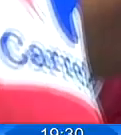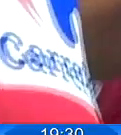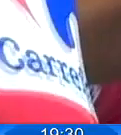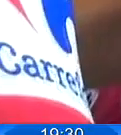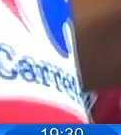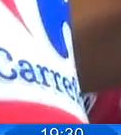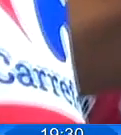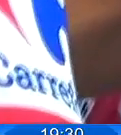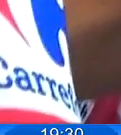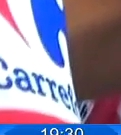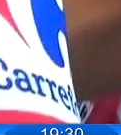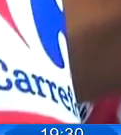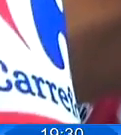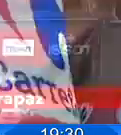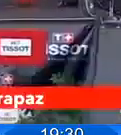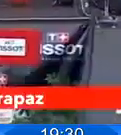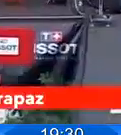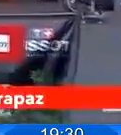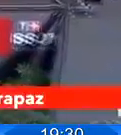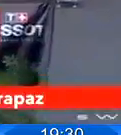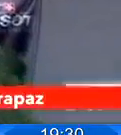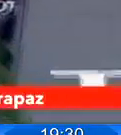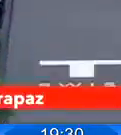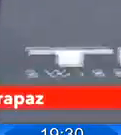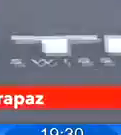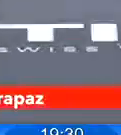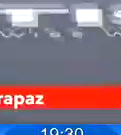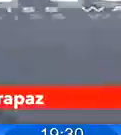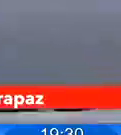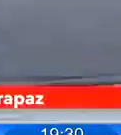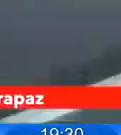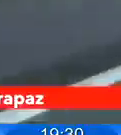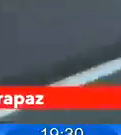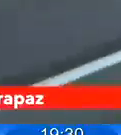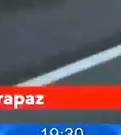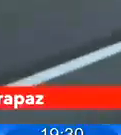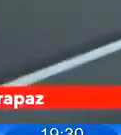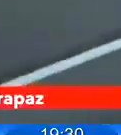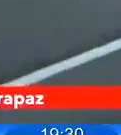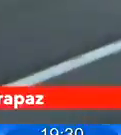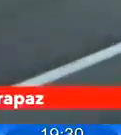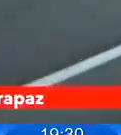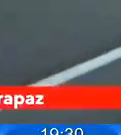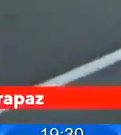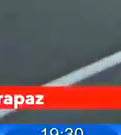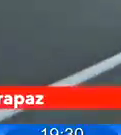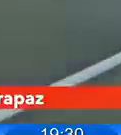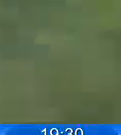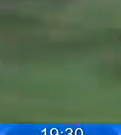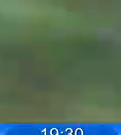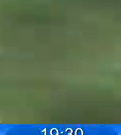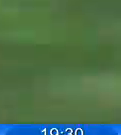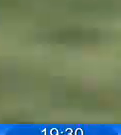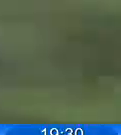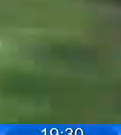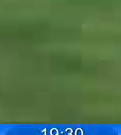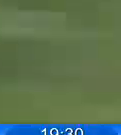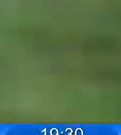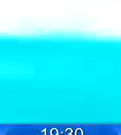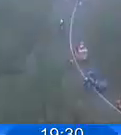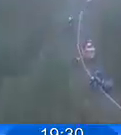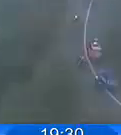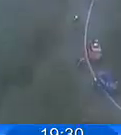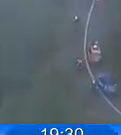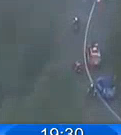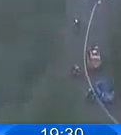una pasión, una ilusión, la tricolor que grita campeón.